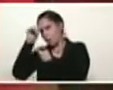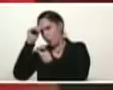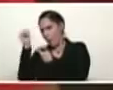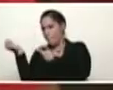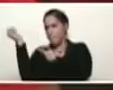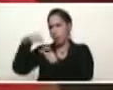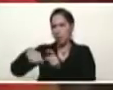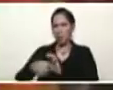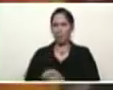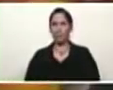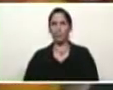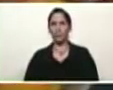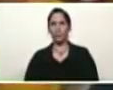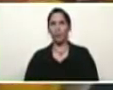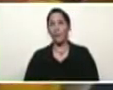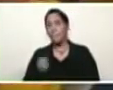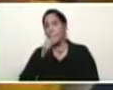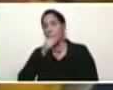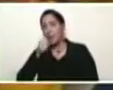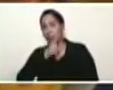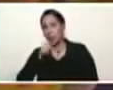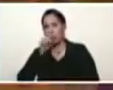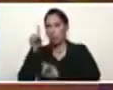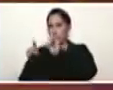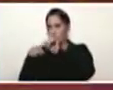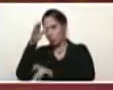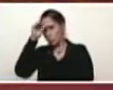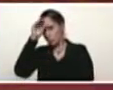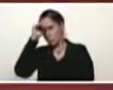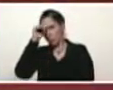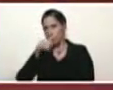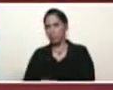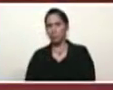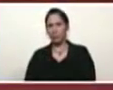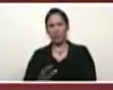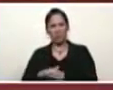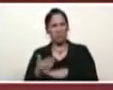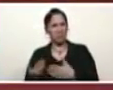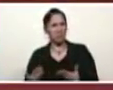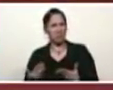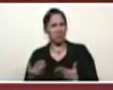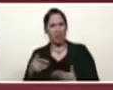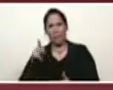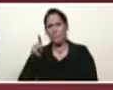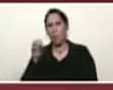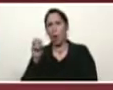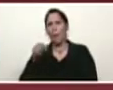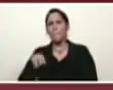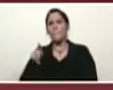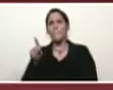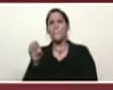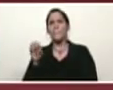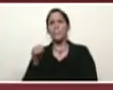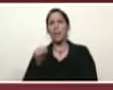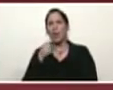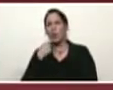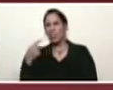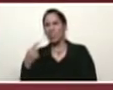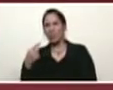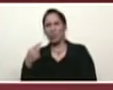Una periodista le preguntó a Trump, y bueno, ¿por qué Mike Pompeo dijo que Maduro se iba a ir en un avión y los